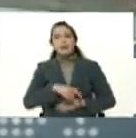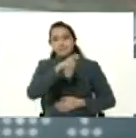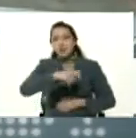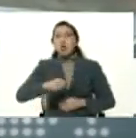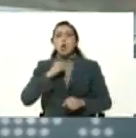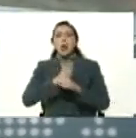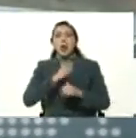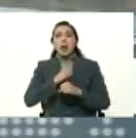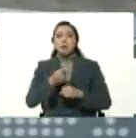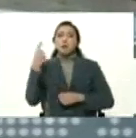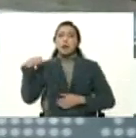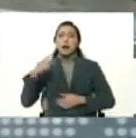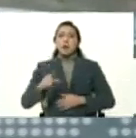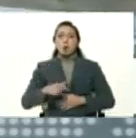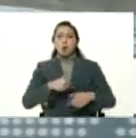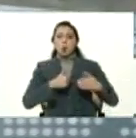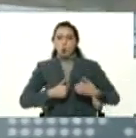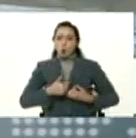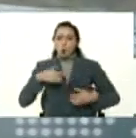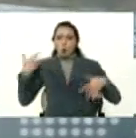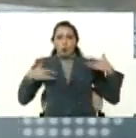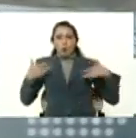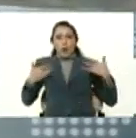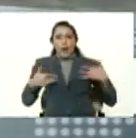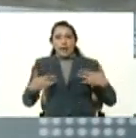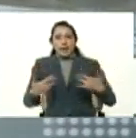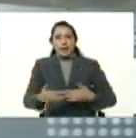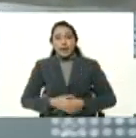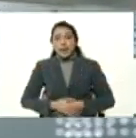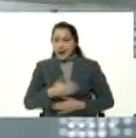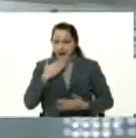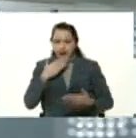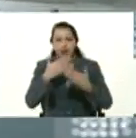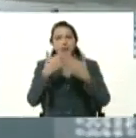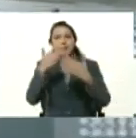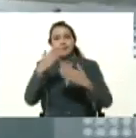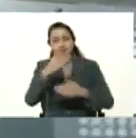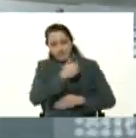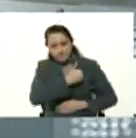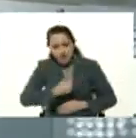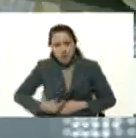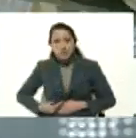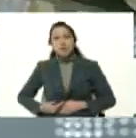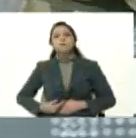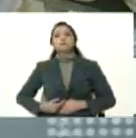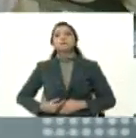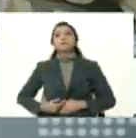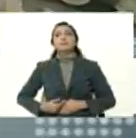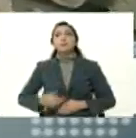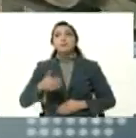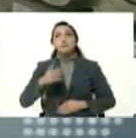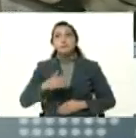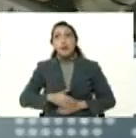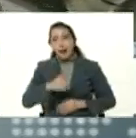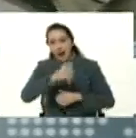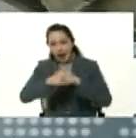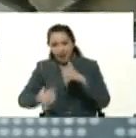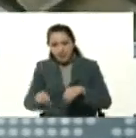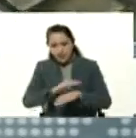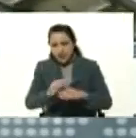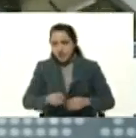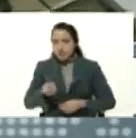trabajadores tenemos el corazón alegre, presidente. Gracias, presidente. Le voy a dar pase a la viceministra,